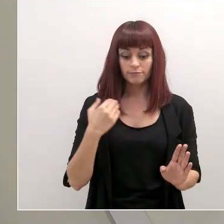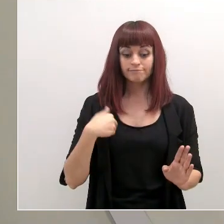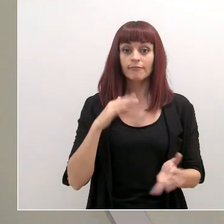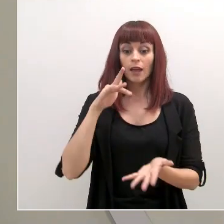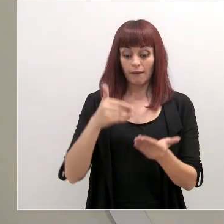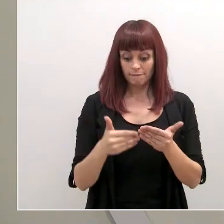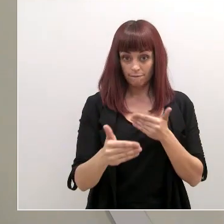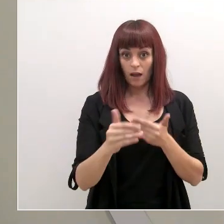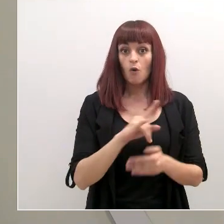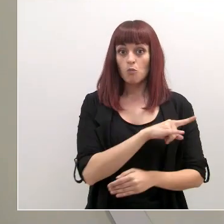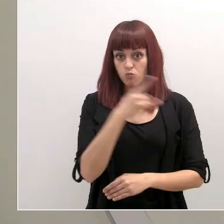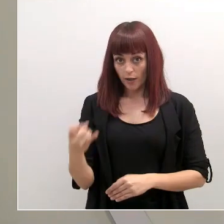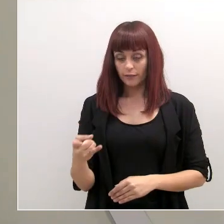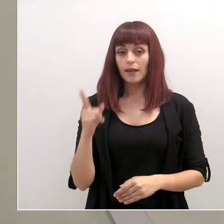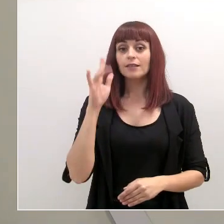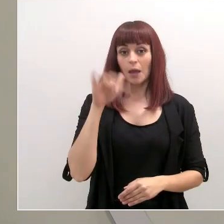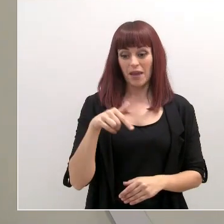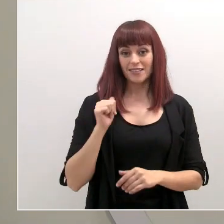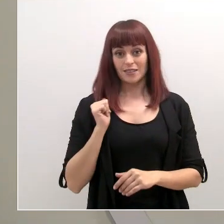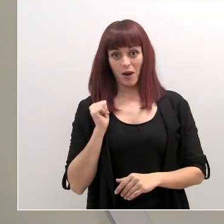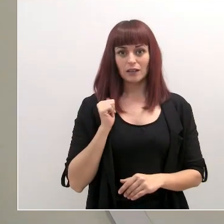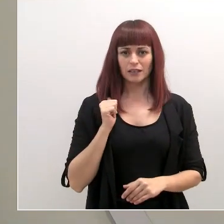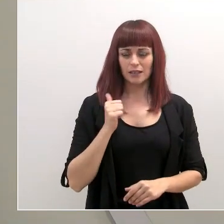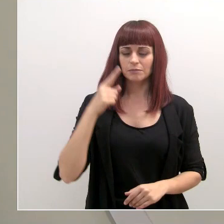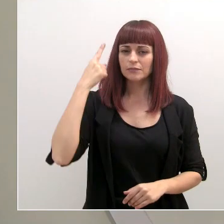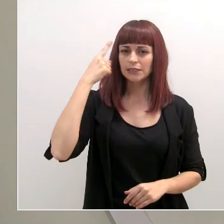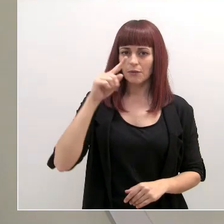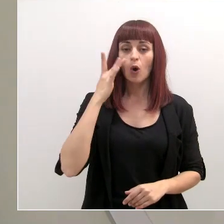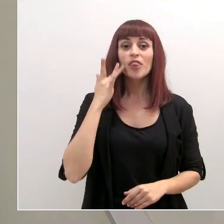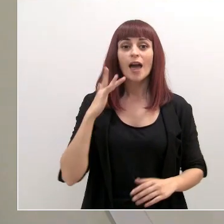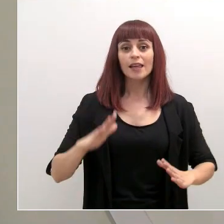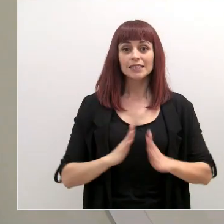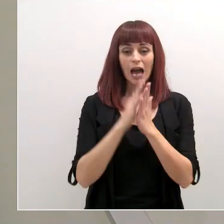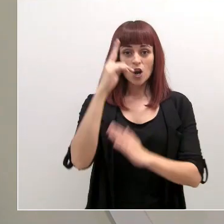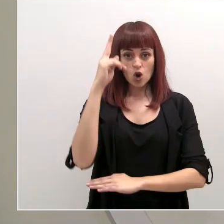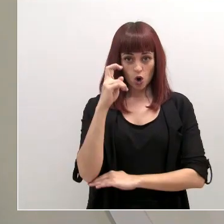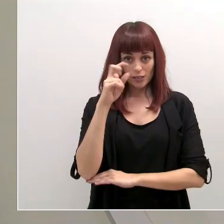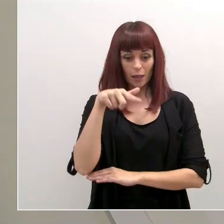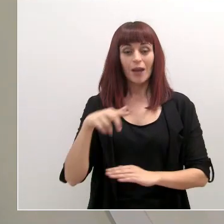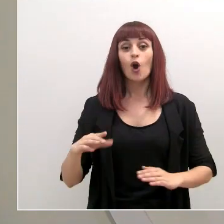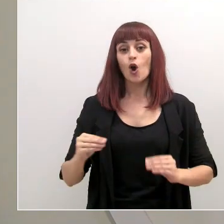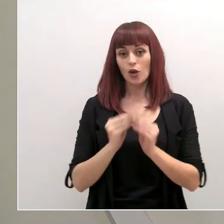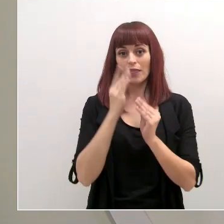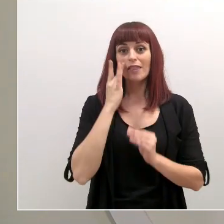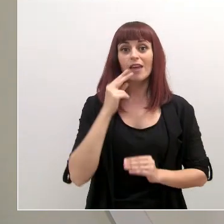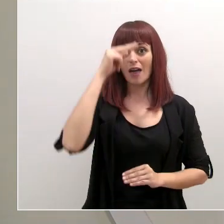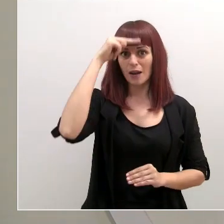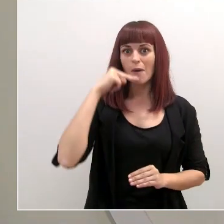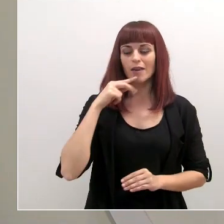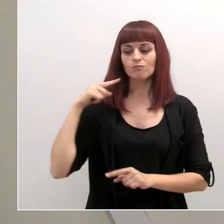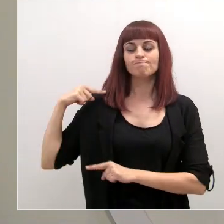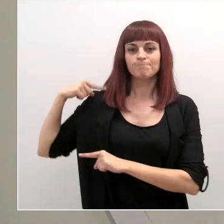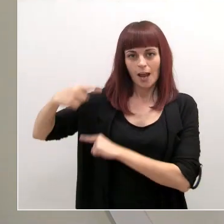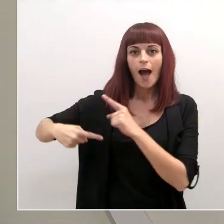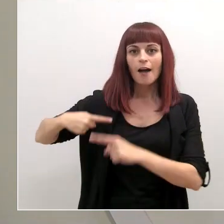puente festivo y de la Semana Santa y somos conscientes de que el Día de San José, que es también el Día del Padre, hay una tradición muy